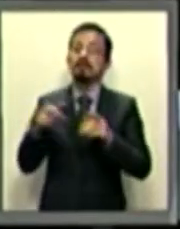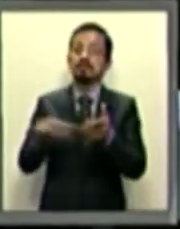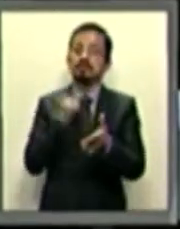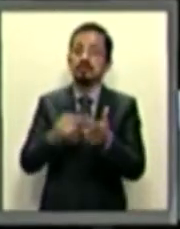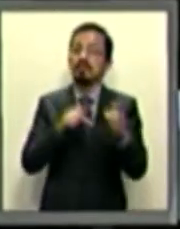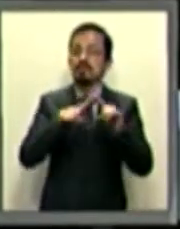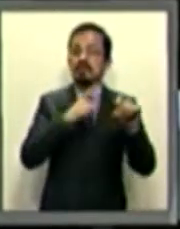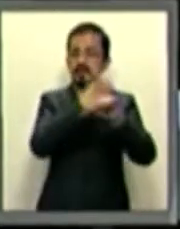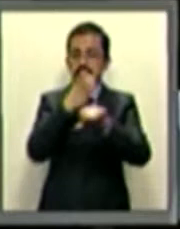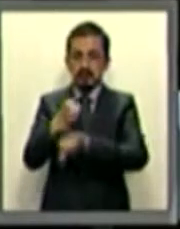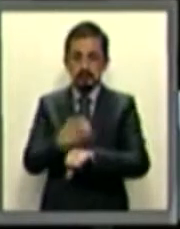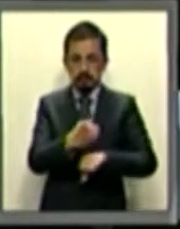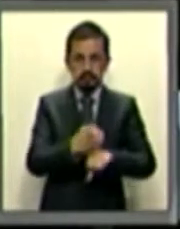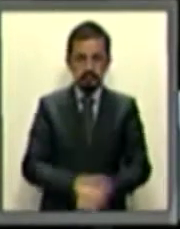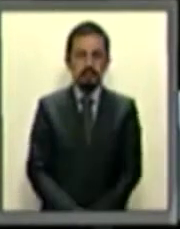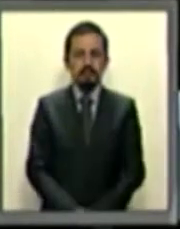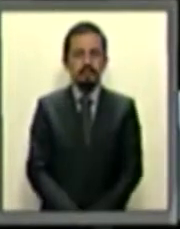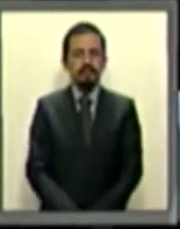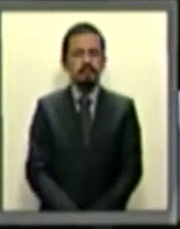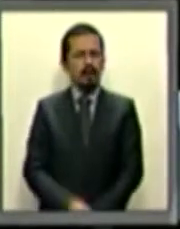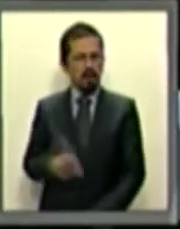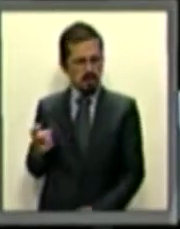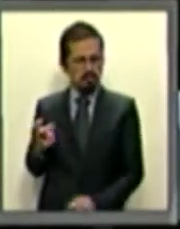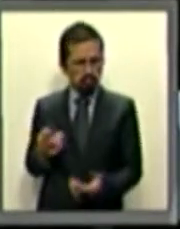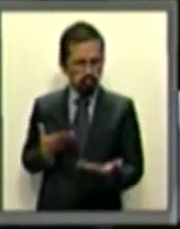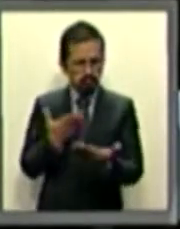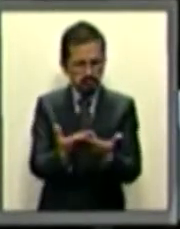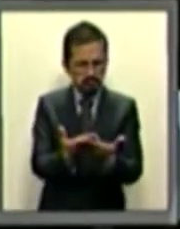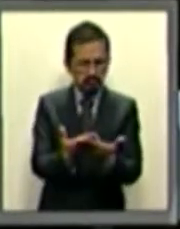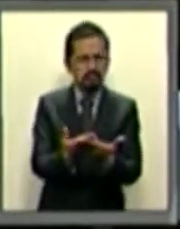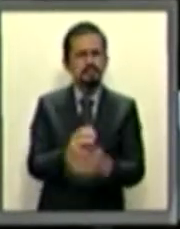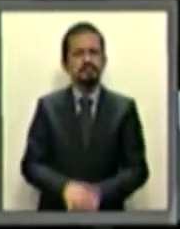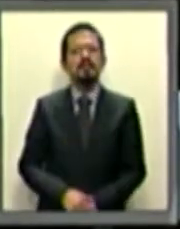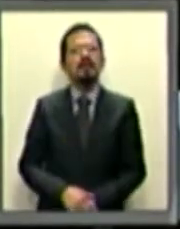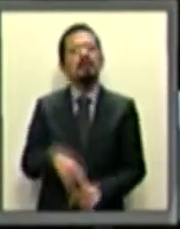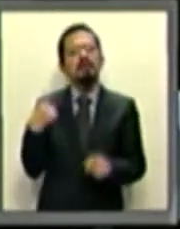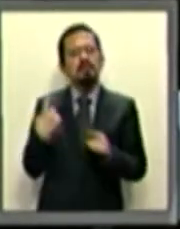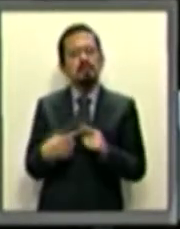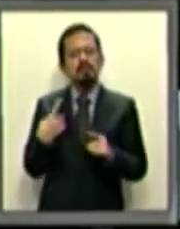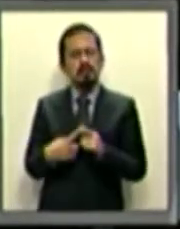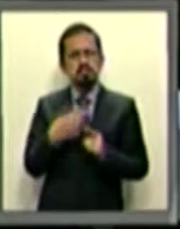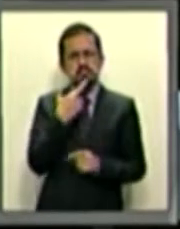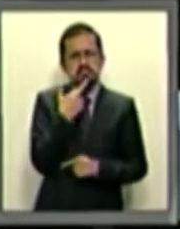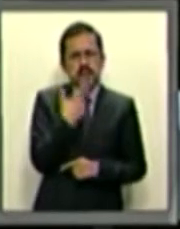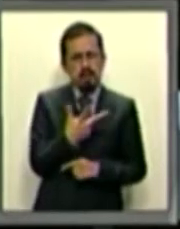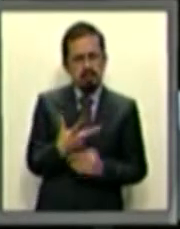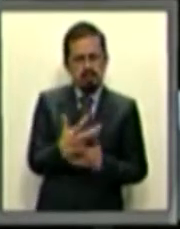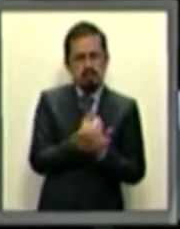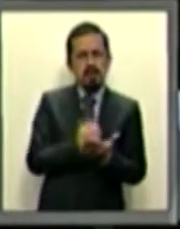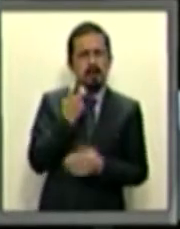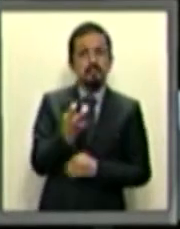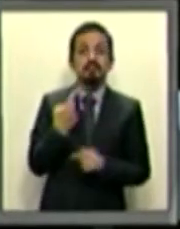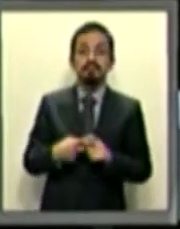federativas. Como se observa en la propuesta enunciada, el beneficiario de este exhorto es el CENTE,